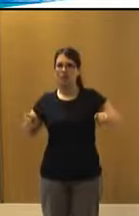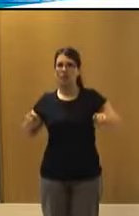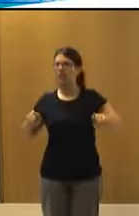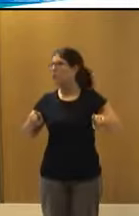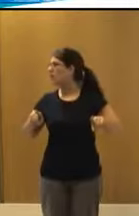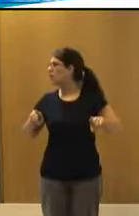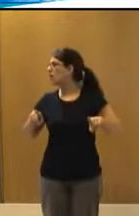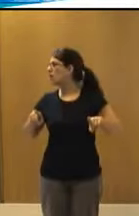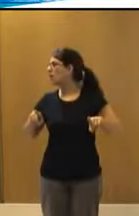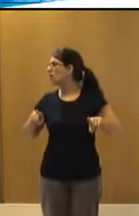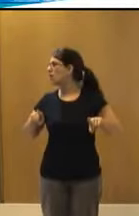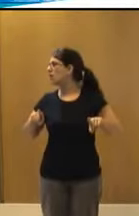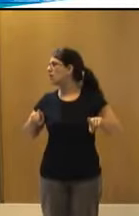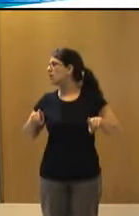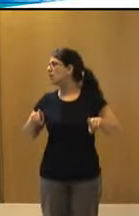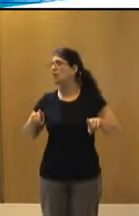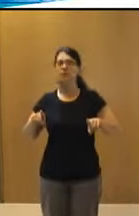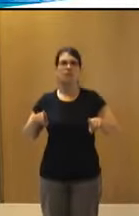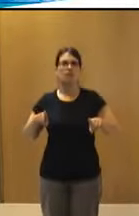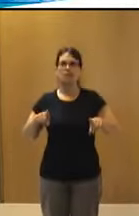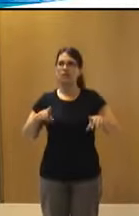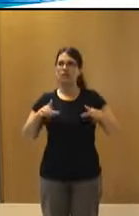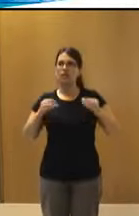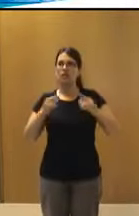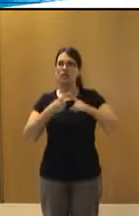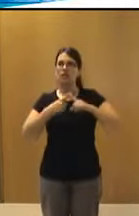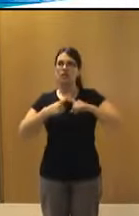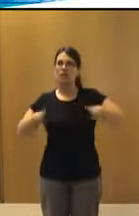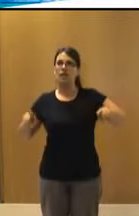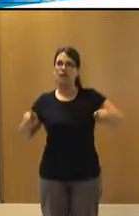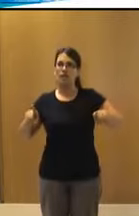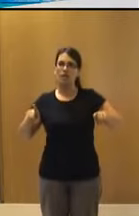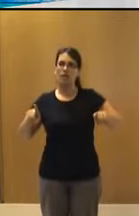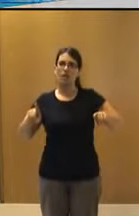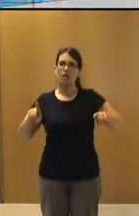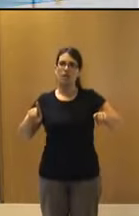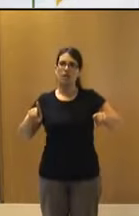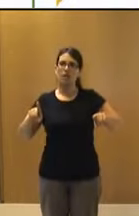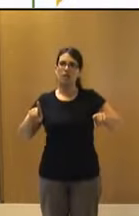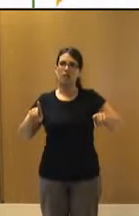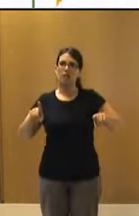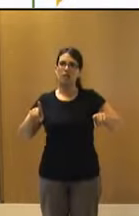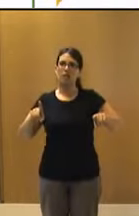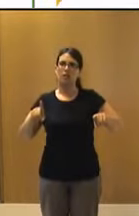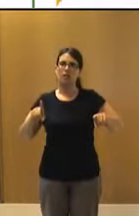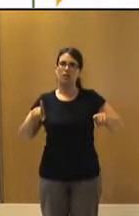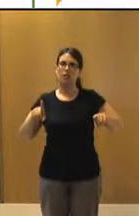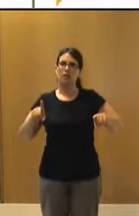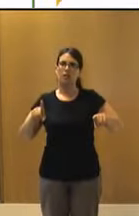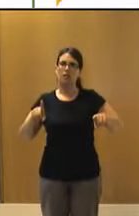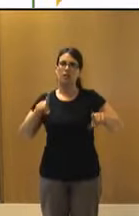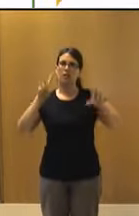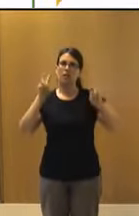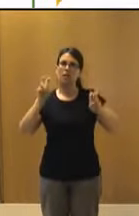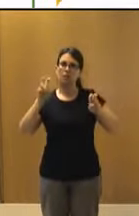entre, ¿sabéis? En Google puedes ver un mapa y todo esto. Entonces, no hay tanto desfase entre cómo